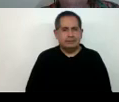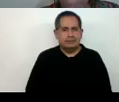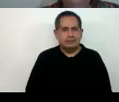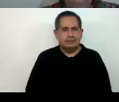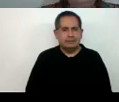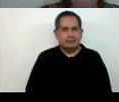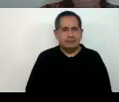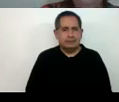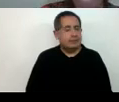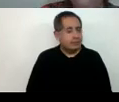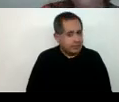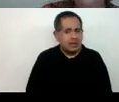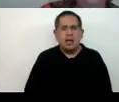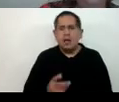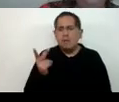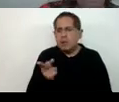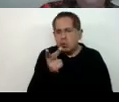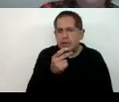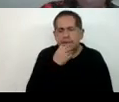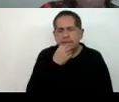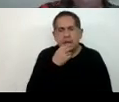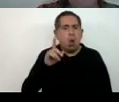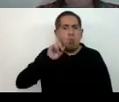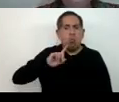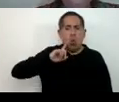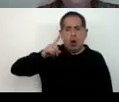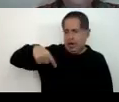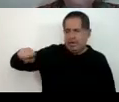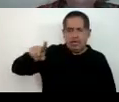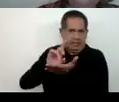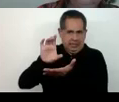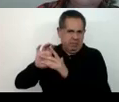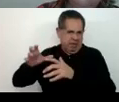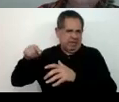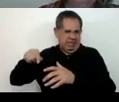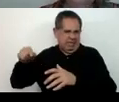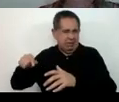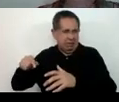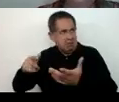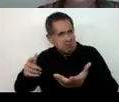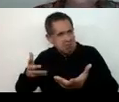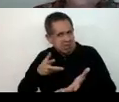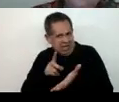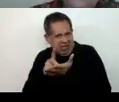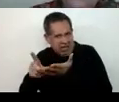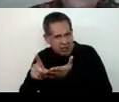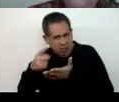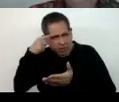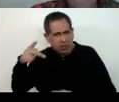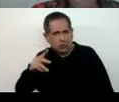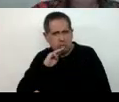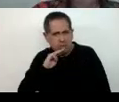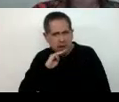Y bueno, la pregunta es, ¿las mujeres con discapacidad tienen el derecho a ser madres? Y